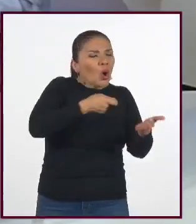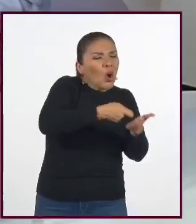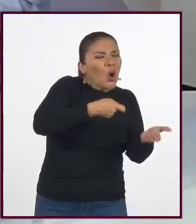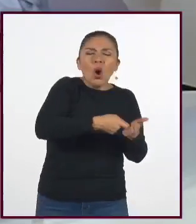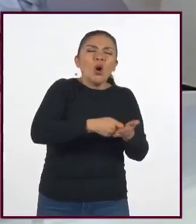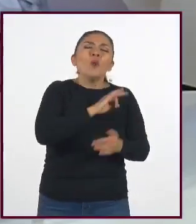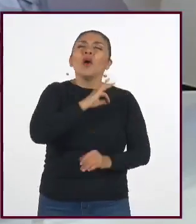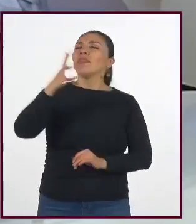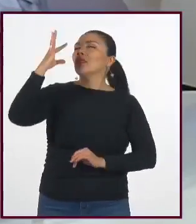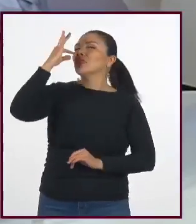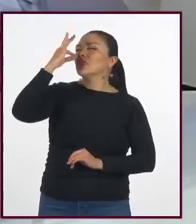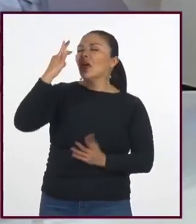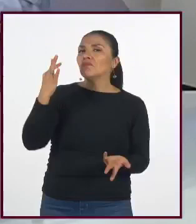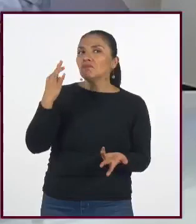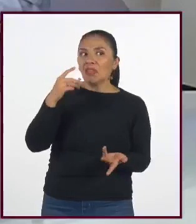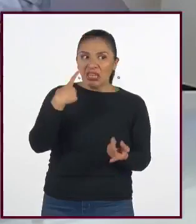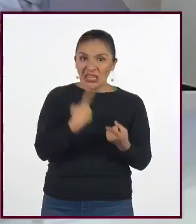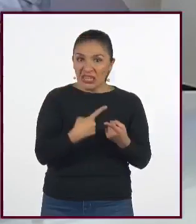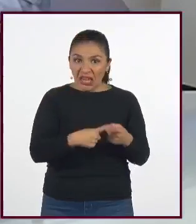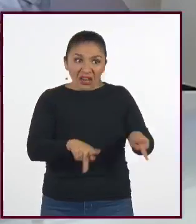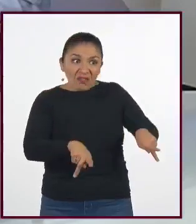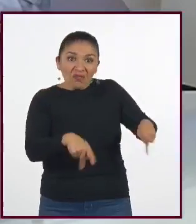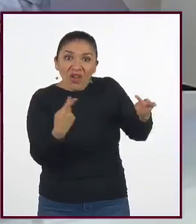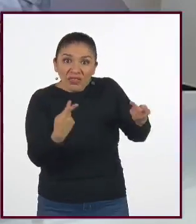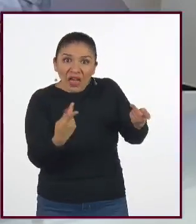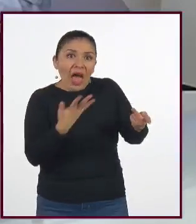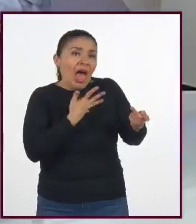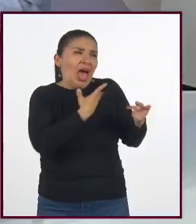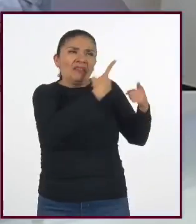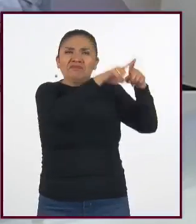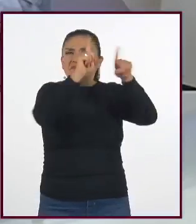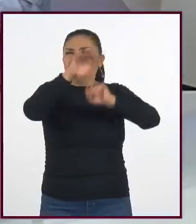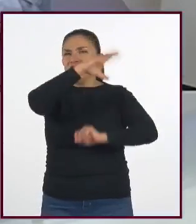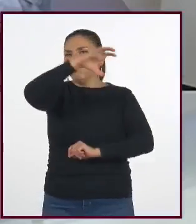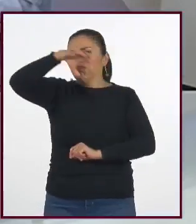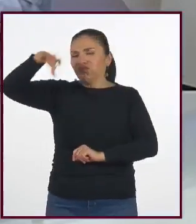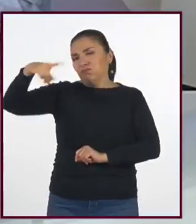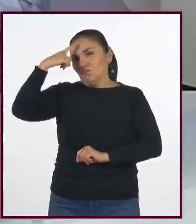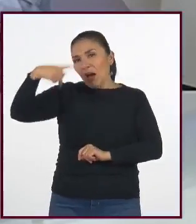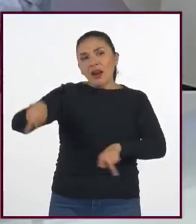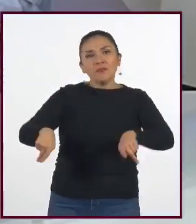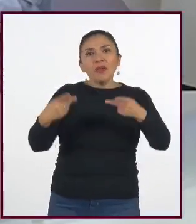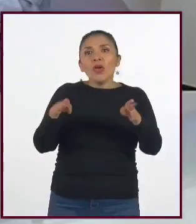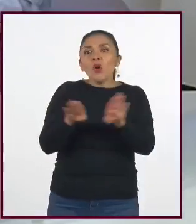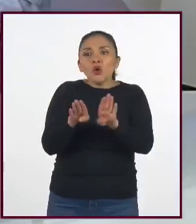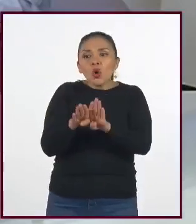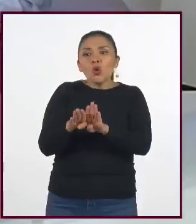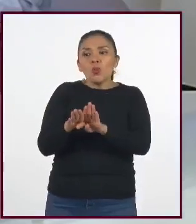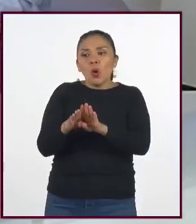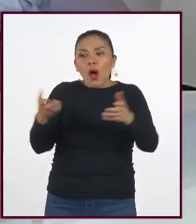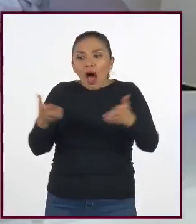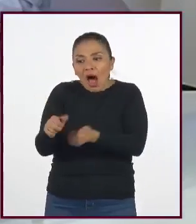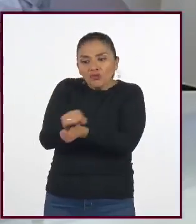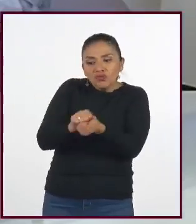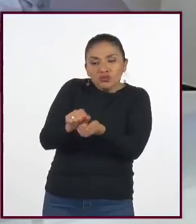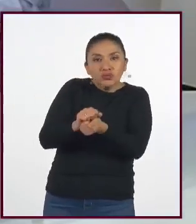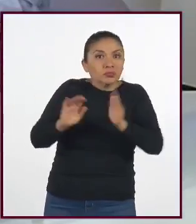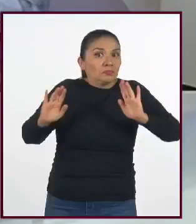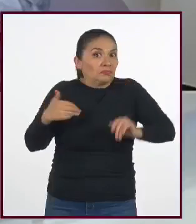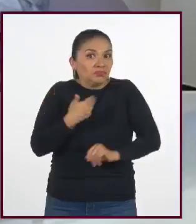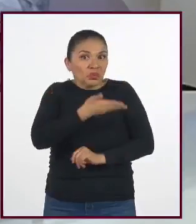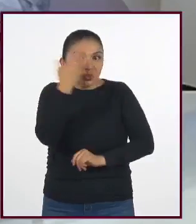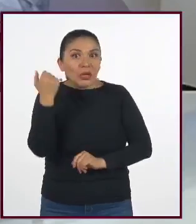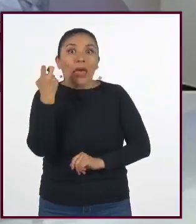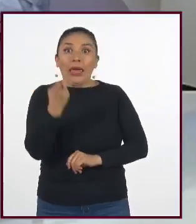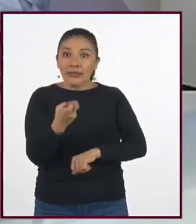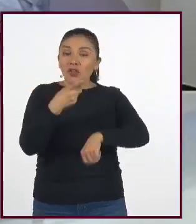consiguen, no sé, o sea, en diferentes partes, la extracción no la sabemos, entonces... Sí. Esto es riesgoso, ¿no? Bajo